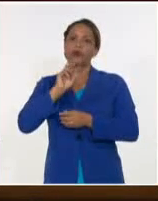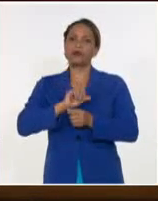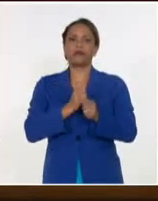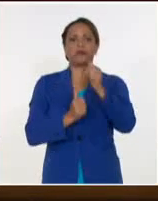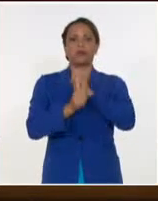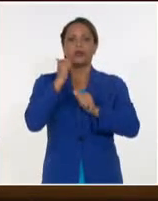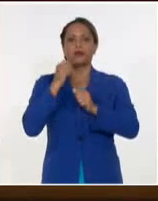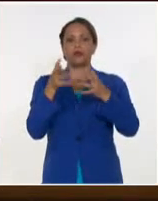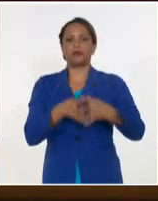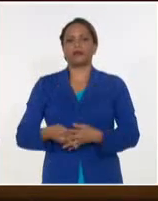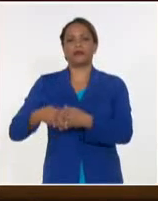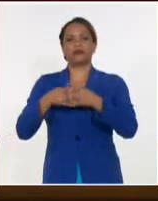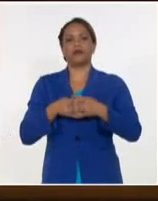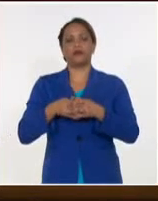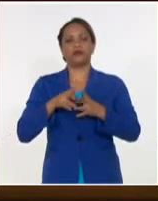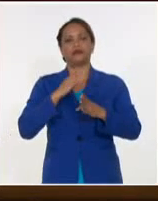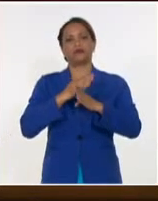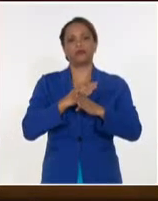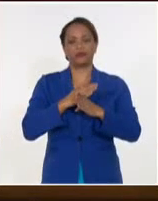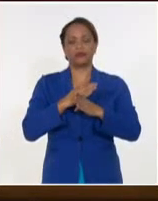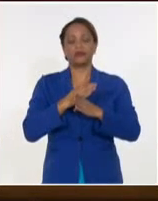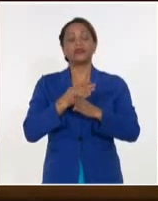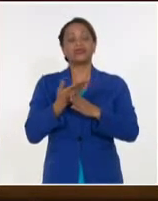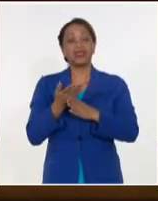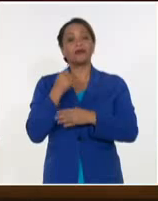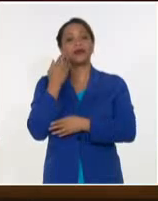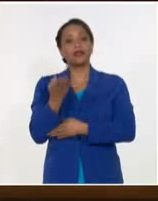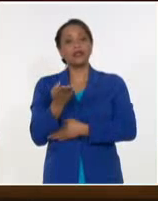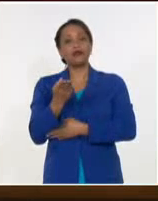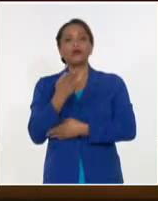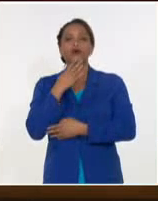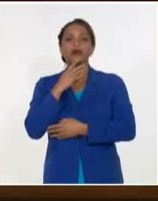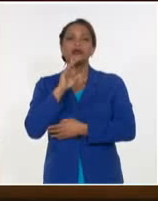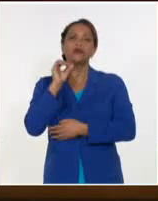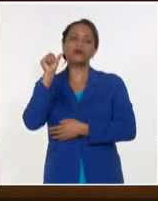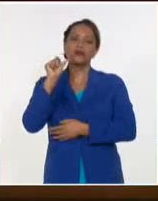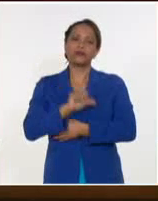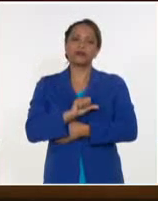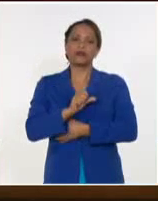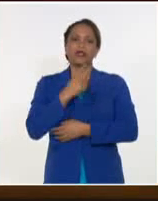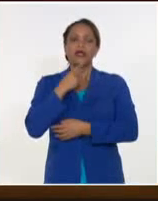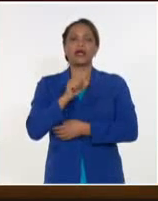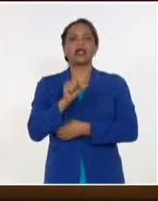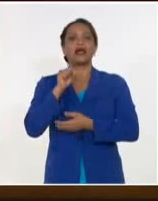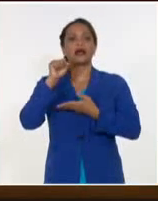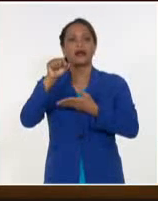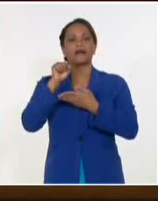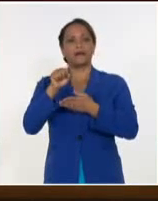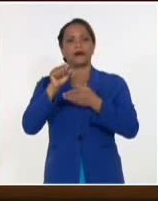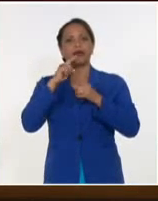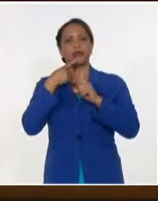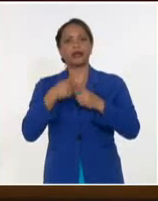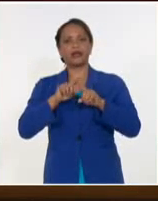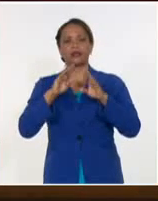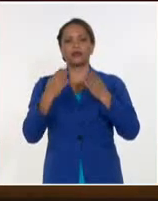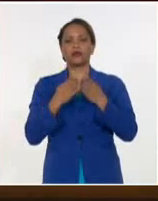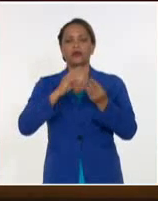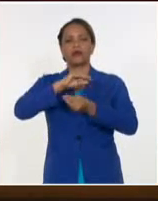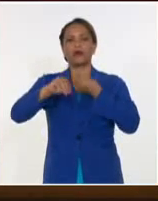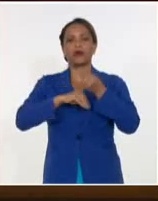de vacaciones. Pedirlo es el mayor mentiz a las campañas que politizan toda la emigración